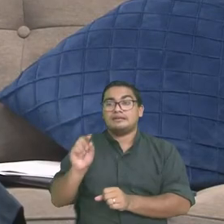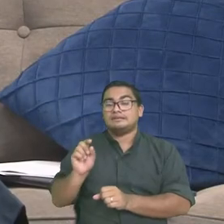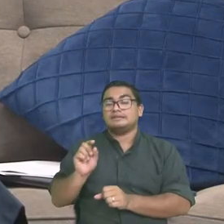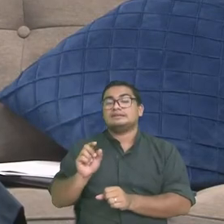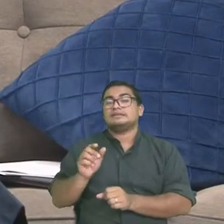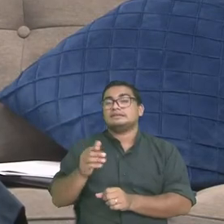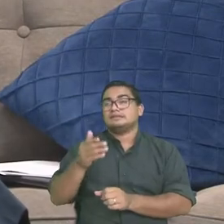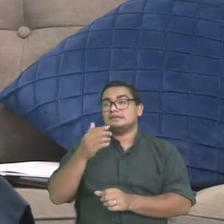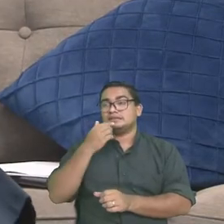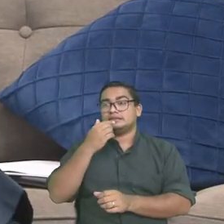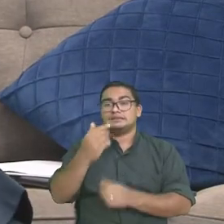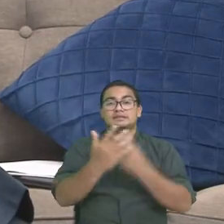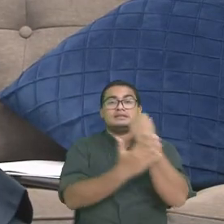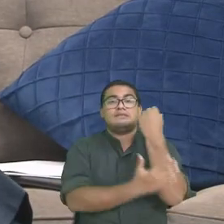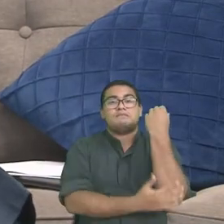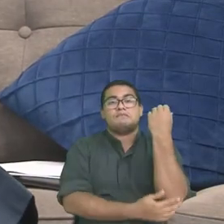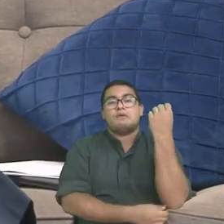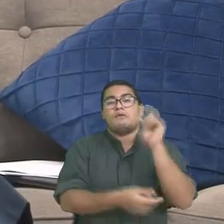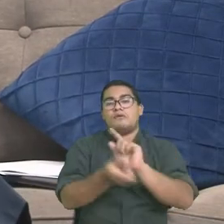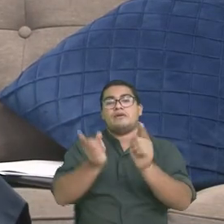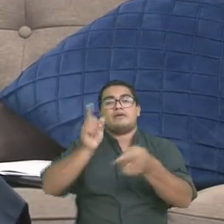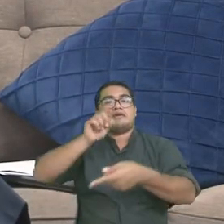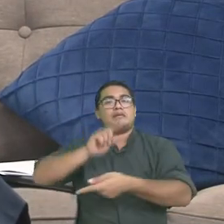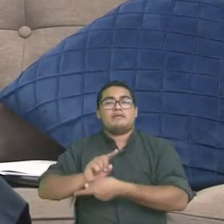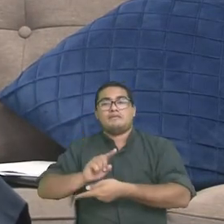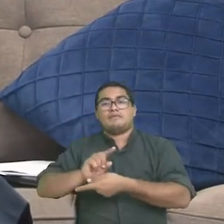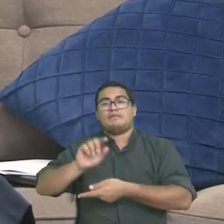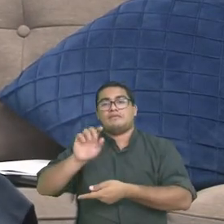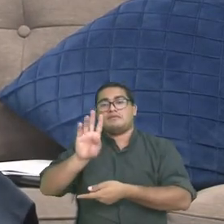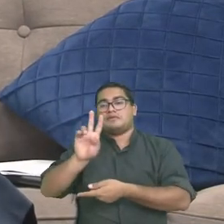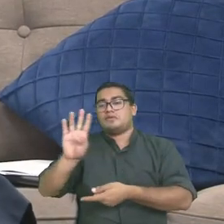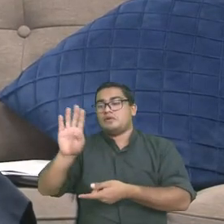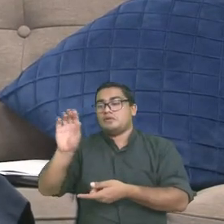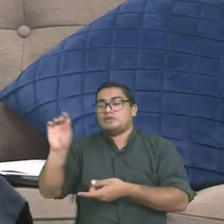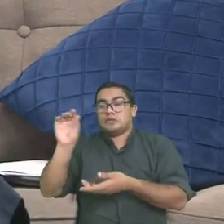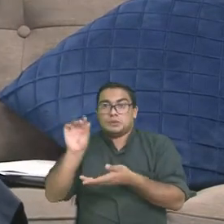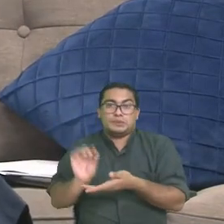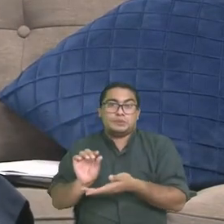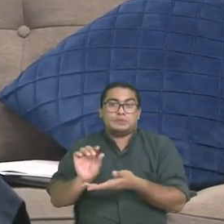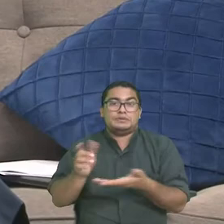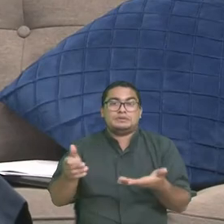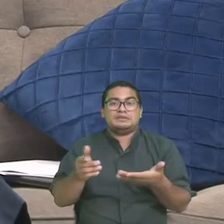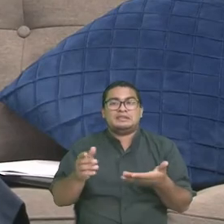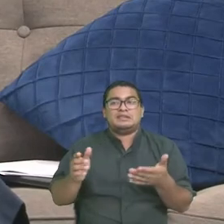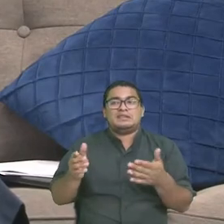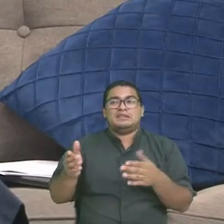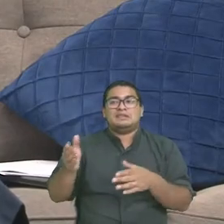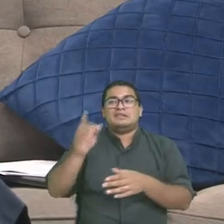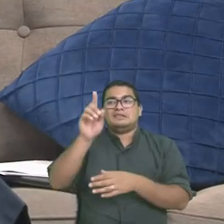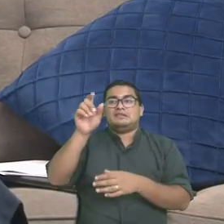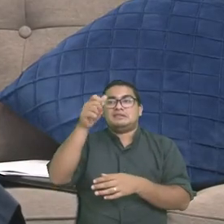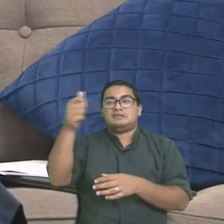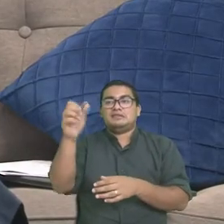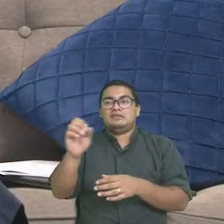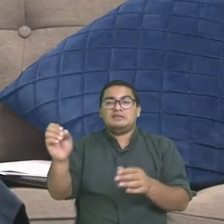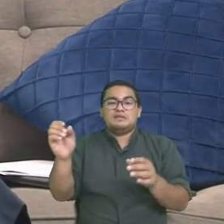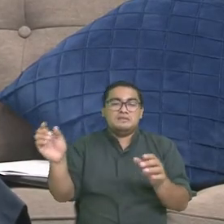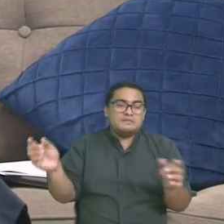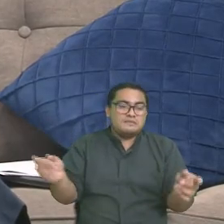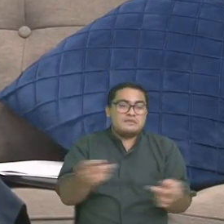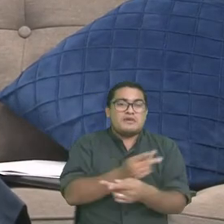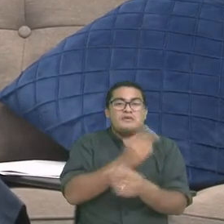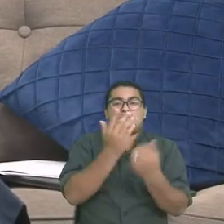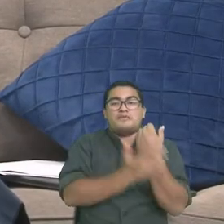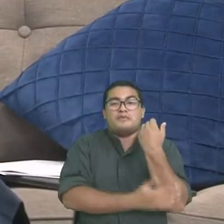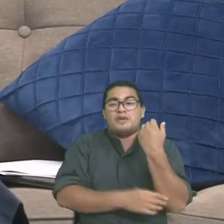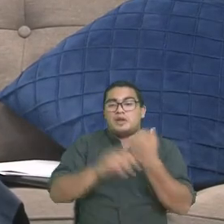por qué redujimos la pobreza del 48 al 24. Ese es el gran secreto. Y del 16, la pobreza extrema, al